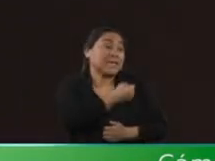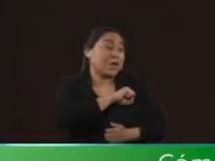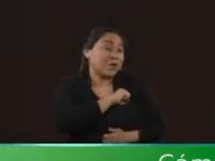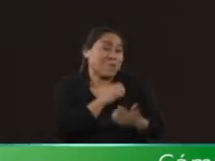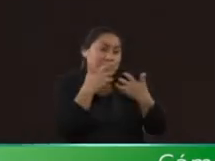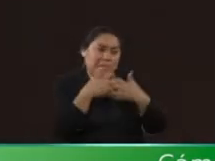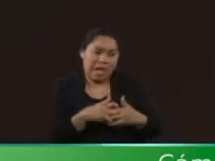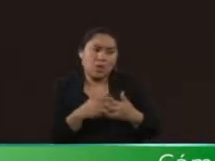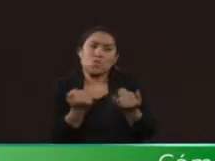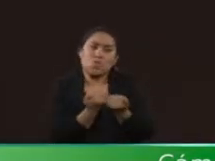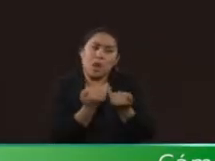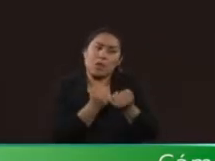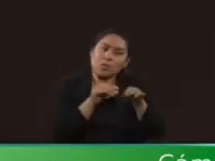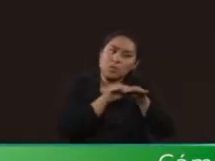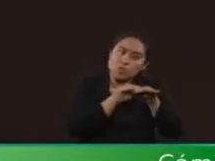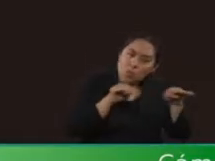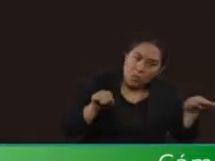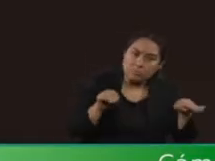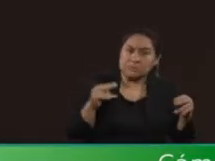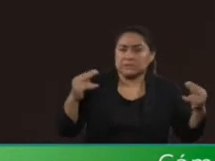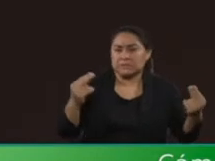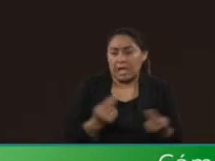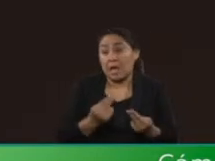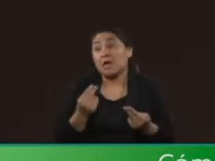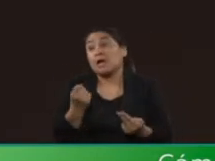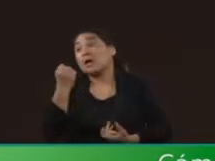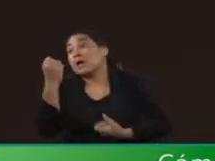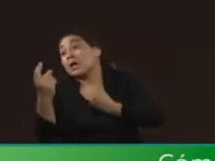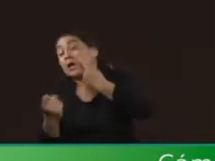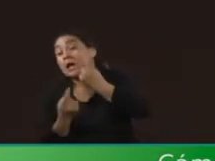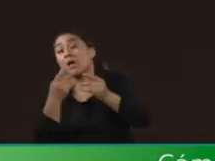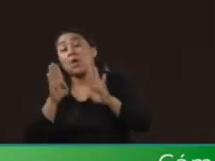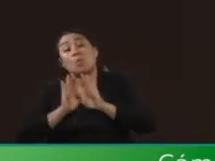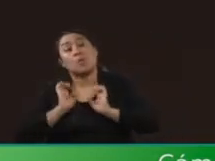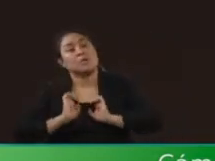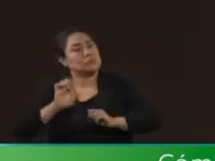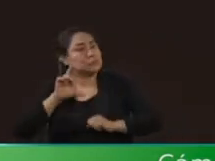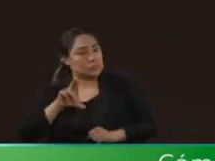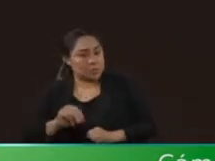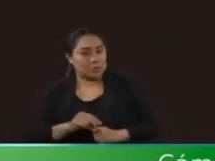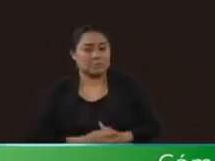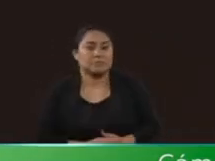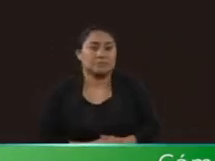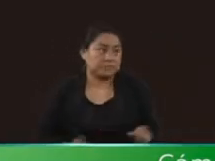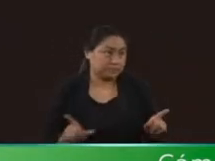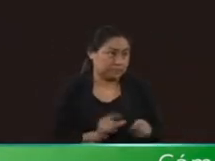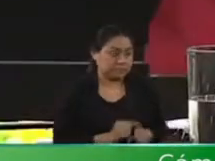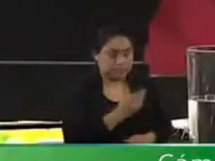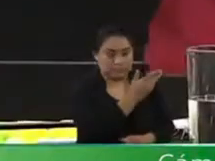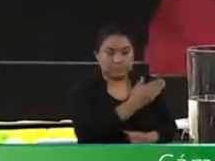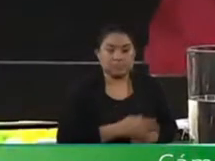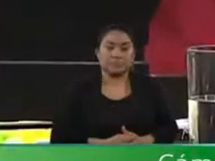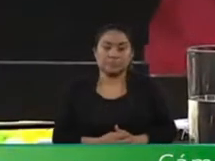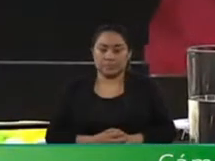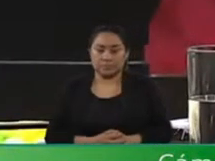lujo y se convierta en una realidad accesible para todas y todos los mexicanos es cuanto Gracias en el uso